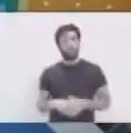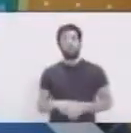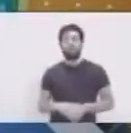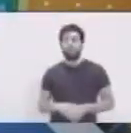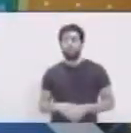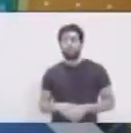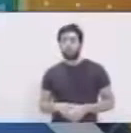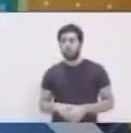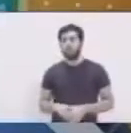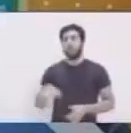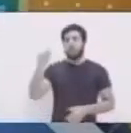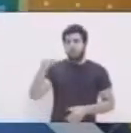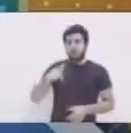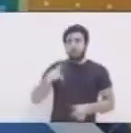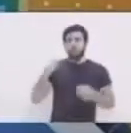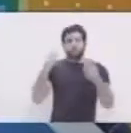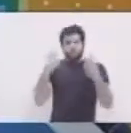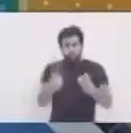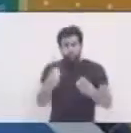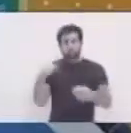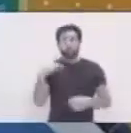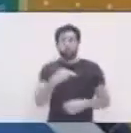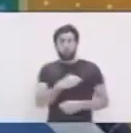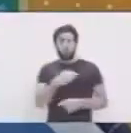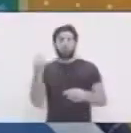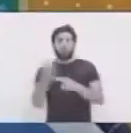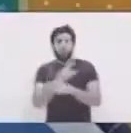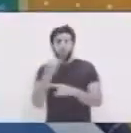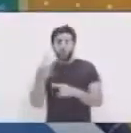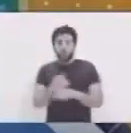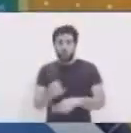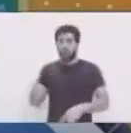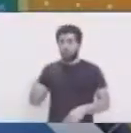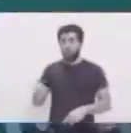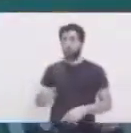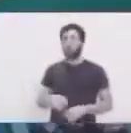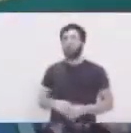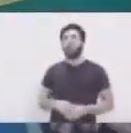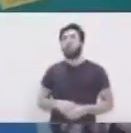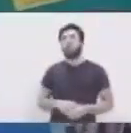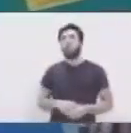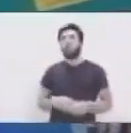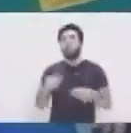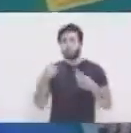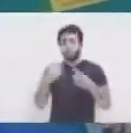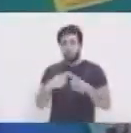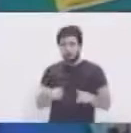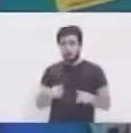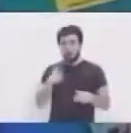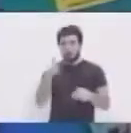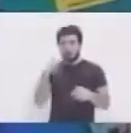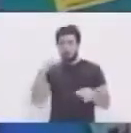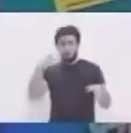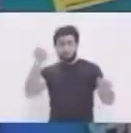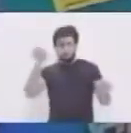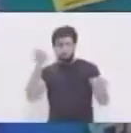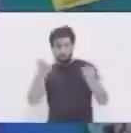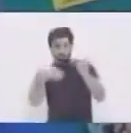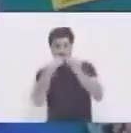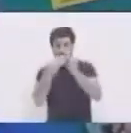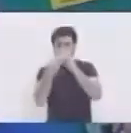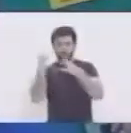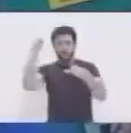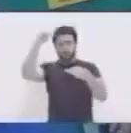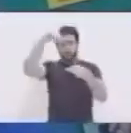tenemos que volver a usar polvos mágicos. Perfecto. Recordemos que tenemos acá. Oh, sí. Pero vamos a guardar el pañuelito. Ok. Muy bien,